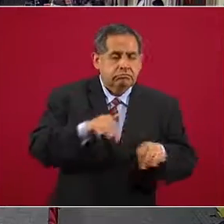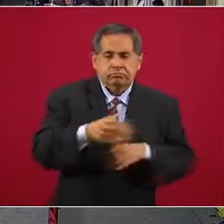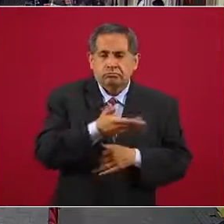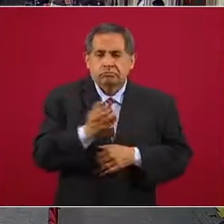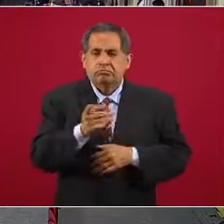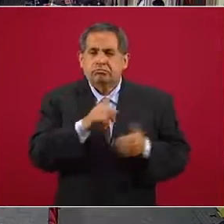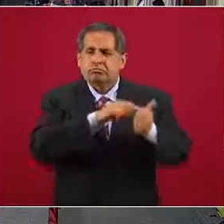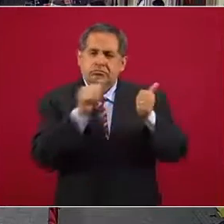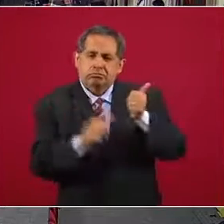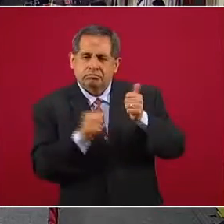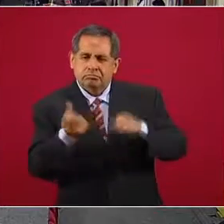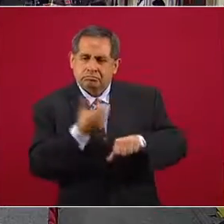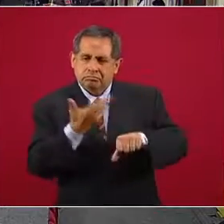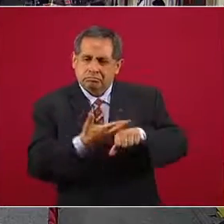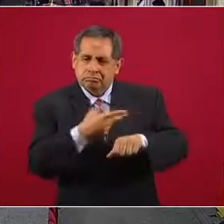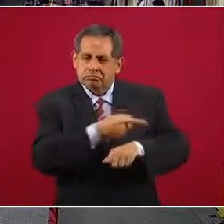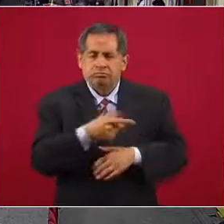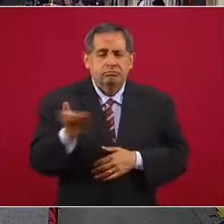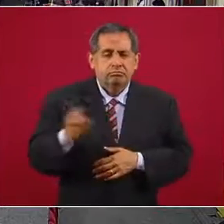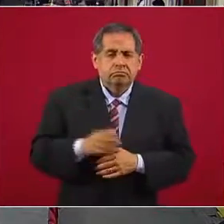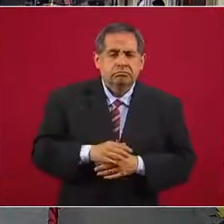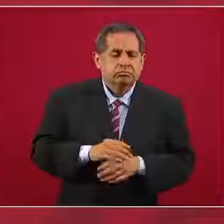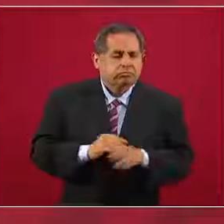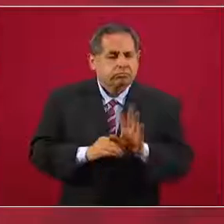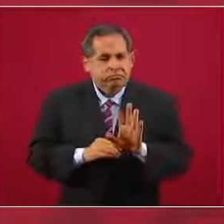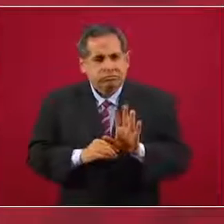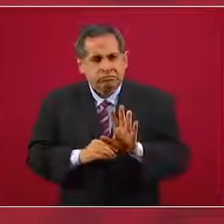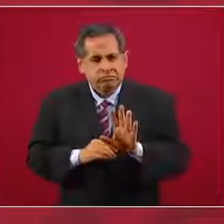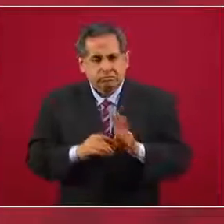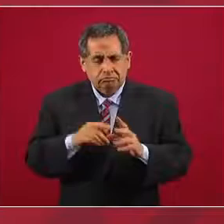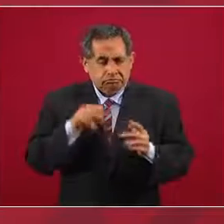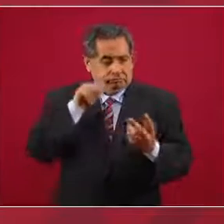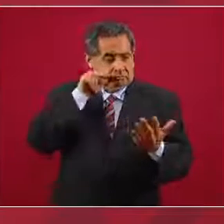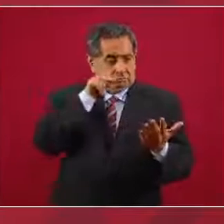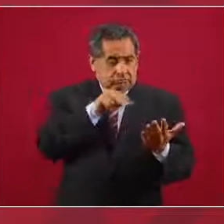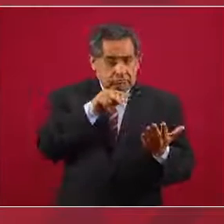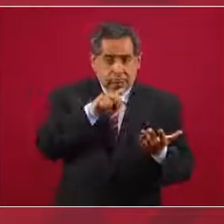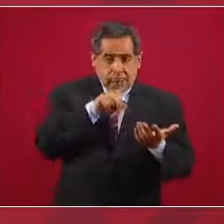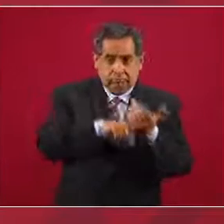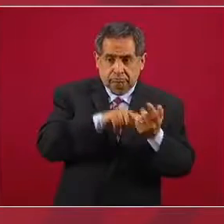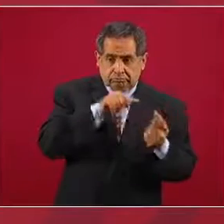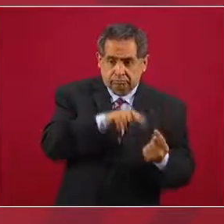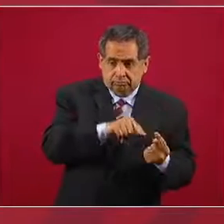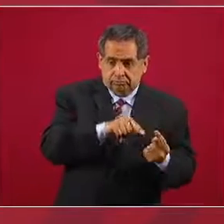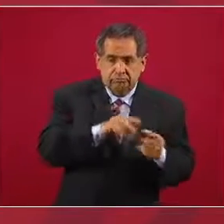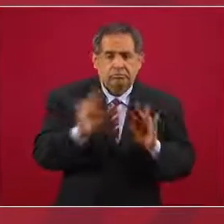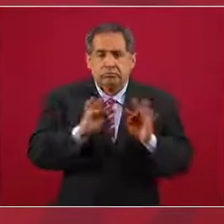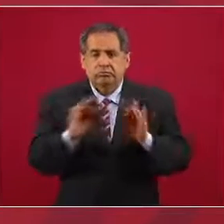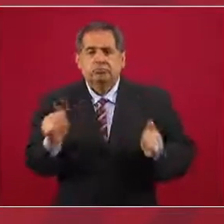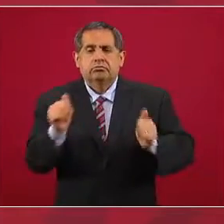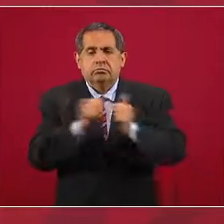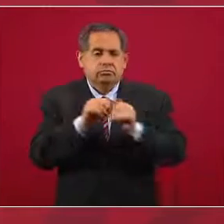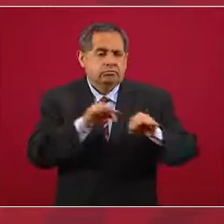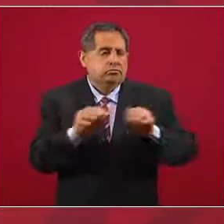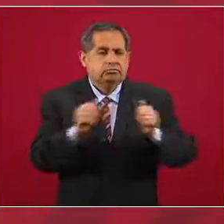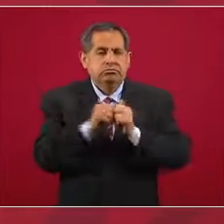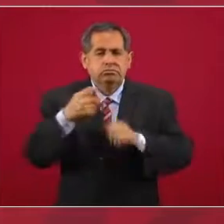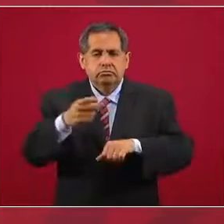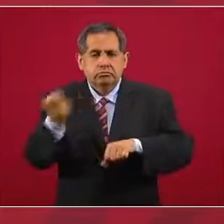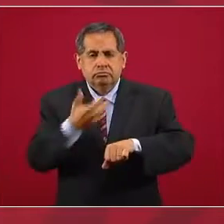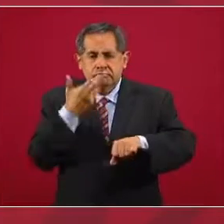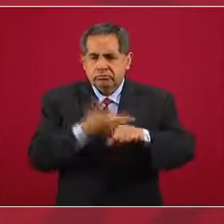Era su secretario privado. Sí, pero no es el que aparece ni está el… No, su colaborador, sí, su secretario